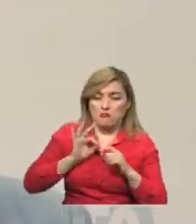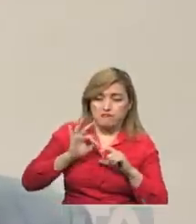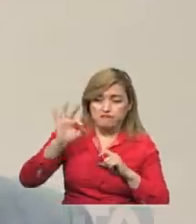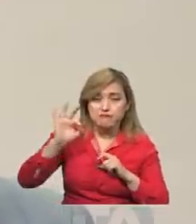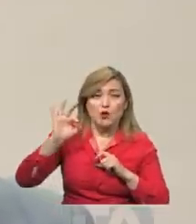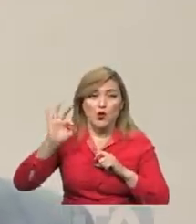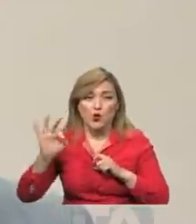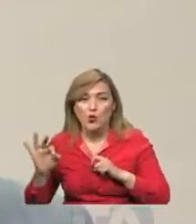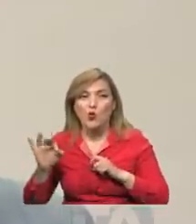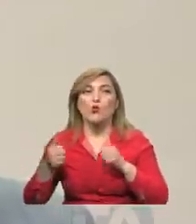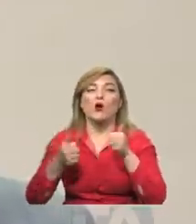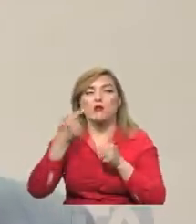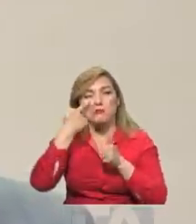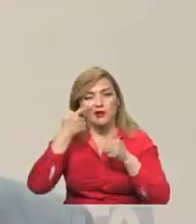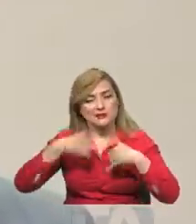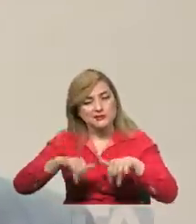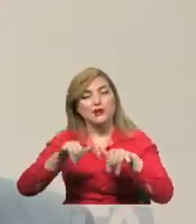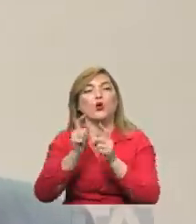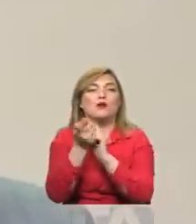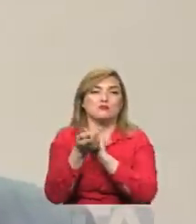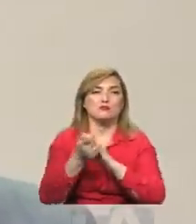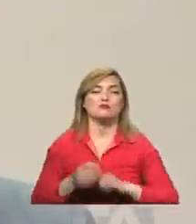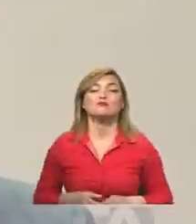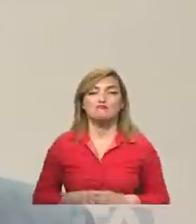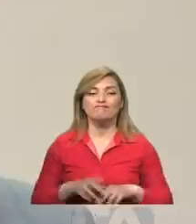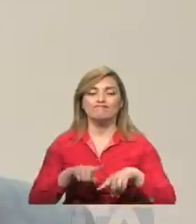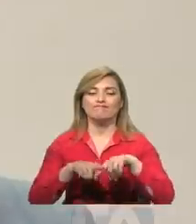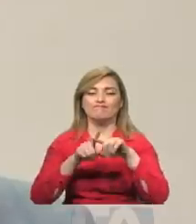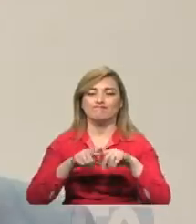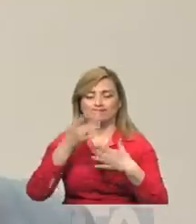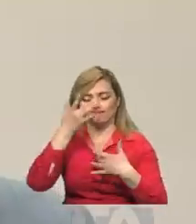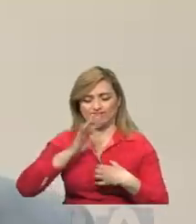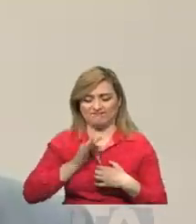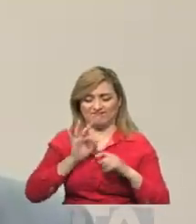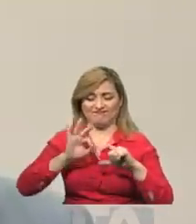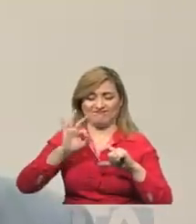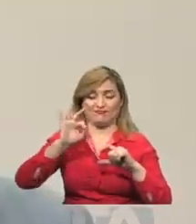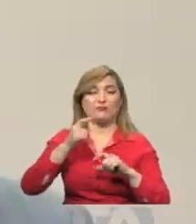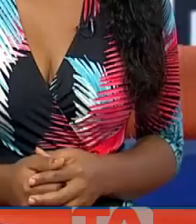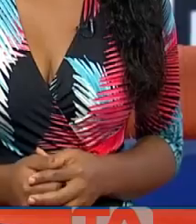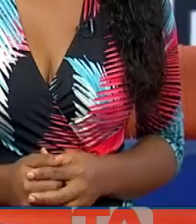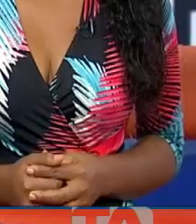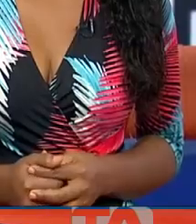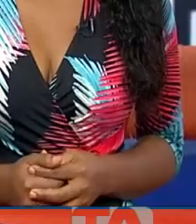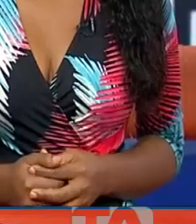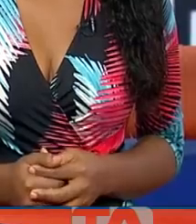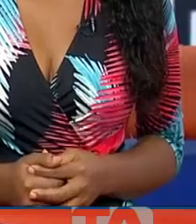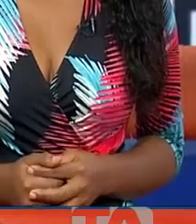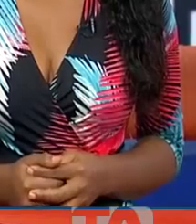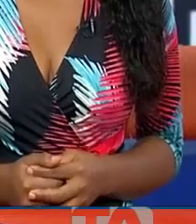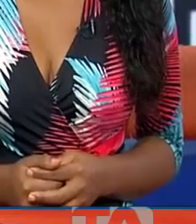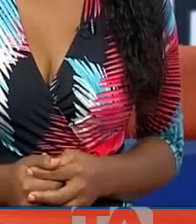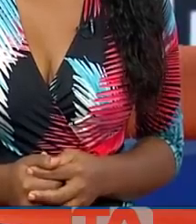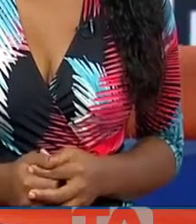si es que estas van a cambiar. Todo esto depende de los indicadores de salud. Y para que no